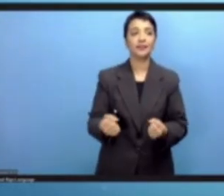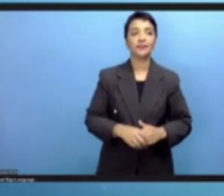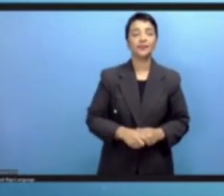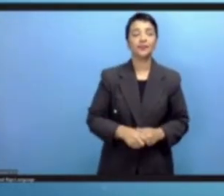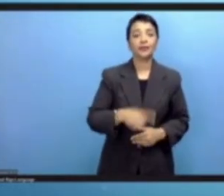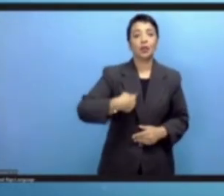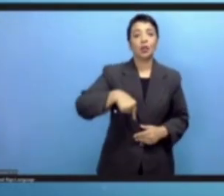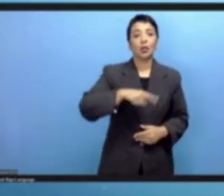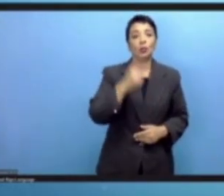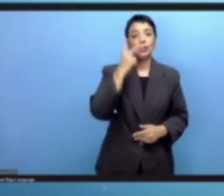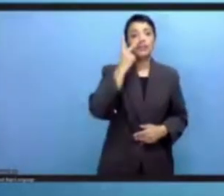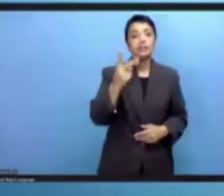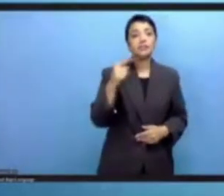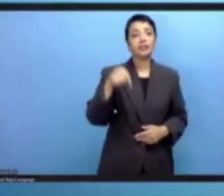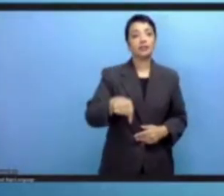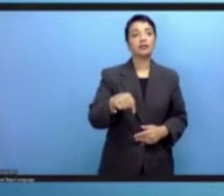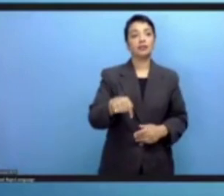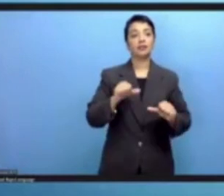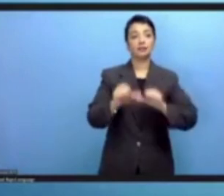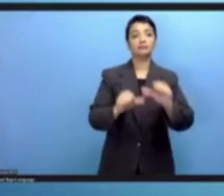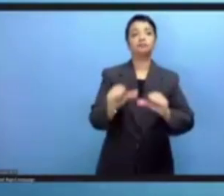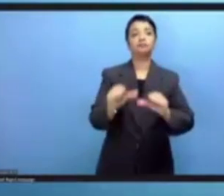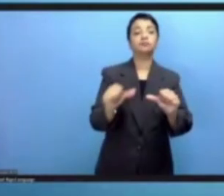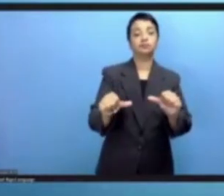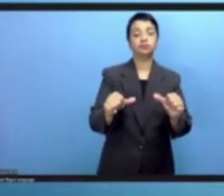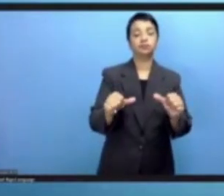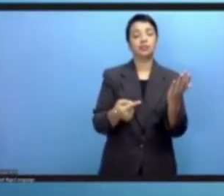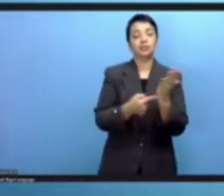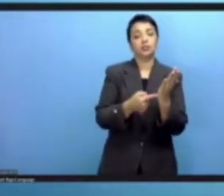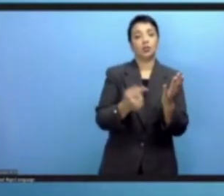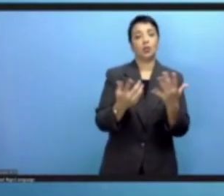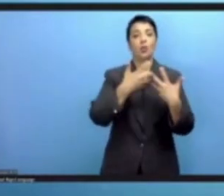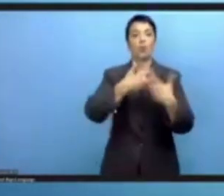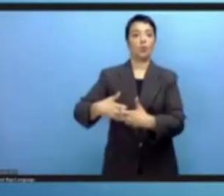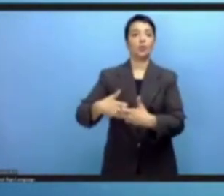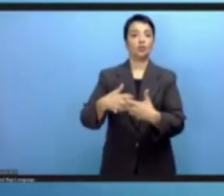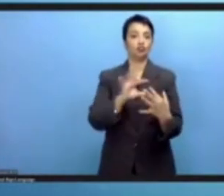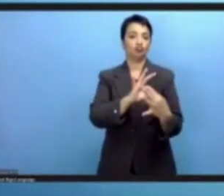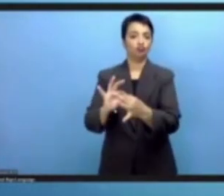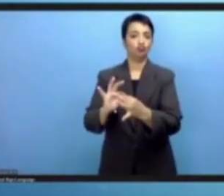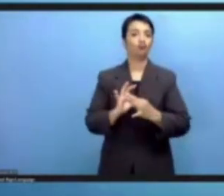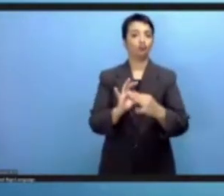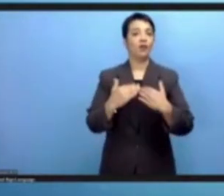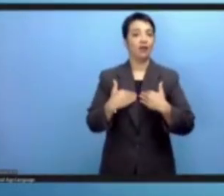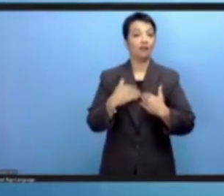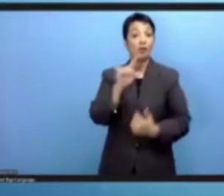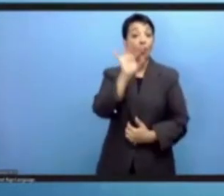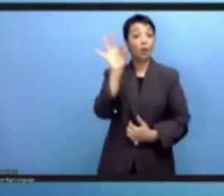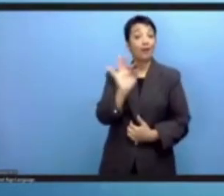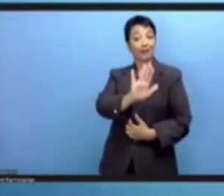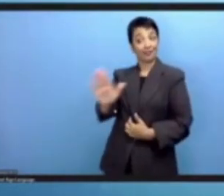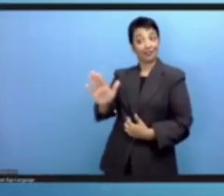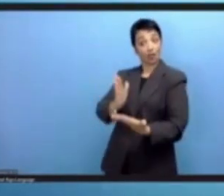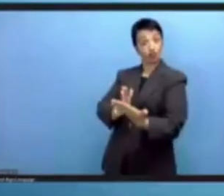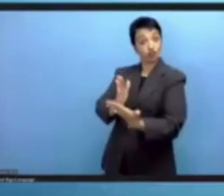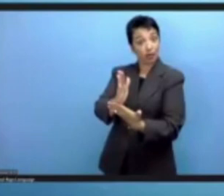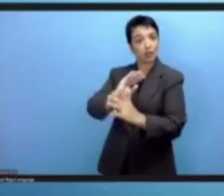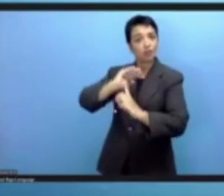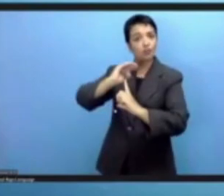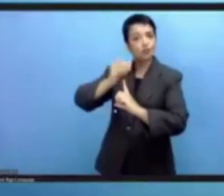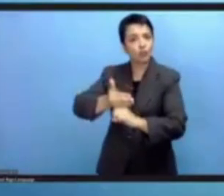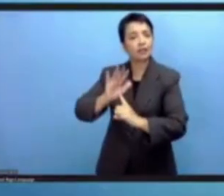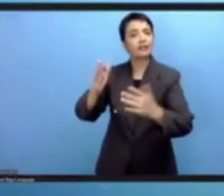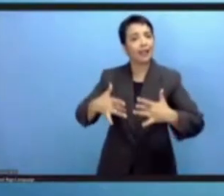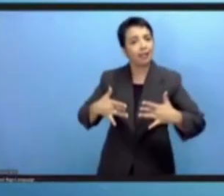deben ser parte de los debates que se realizan y se han tenido un papel clave en crear un futuro digital sostenible y